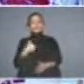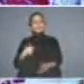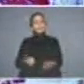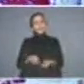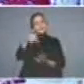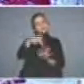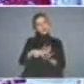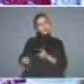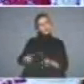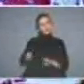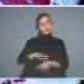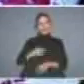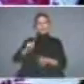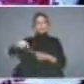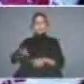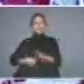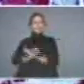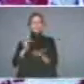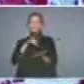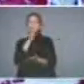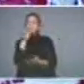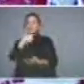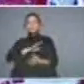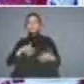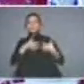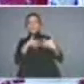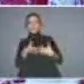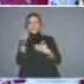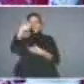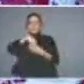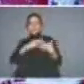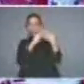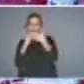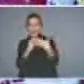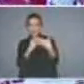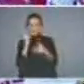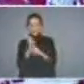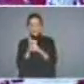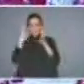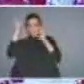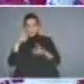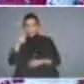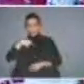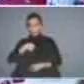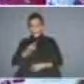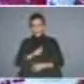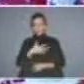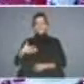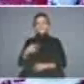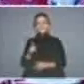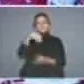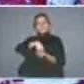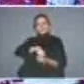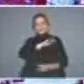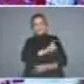para que en los partidos eso no ocurra. Ya que se está luchando contra la violencia en los colegios, me gustaría que también se luchara contra la violencia en los